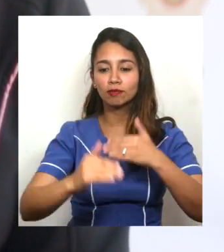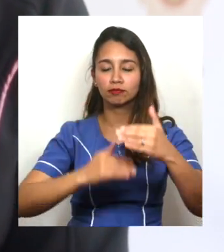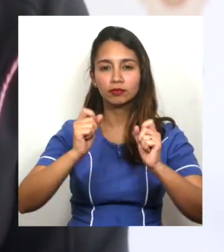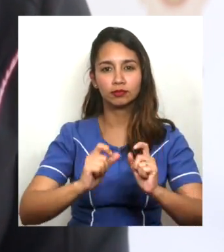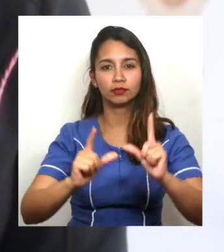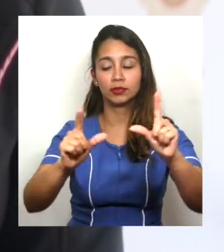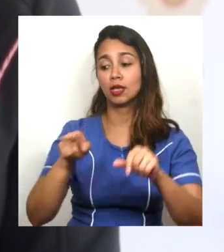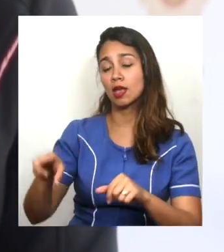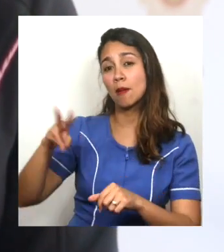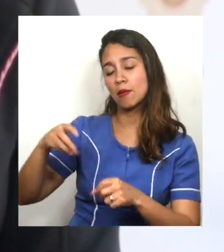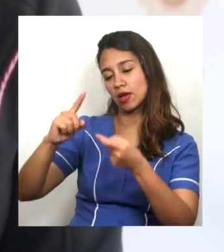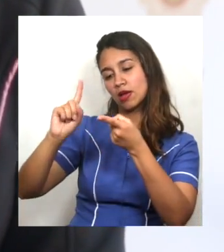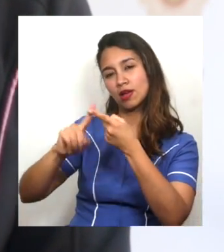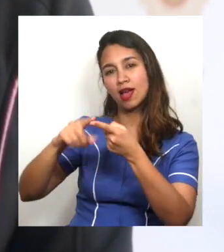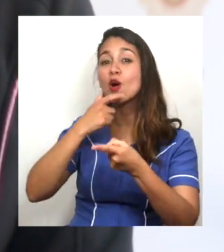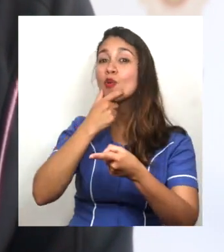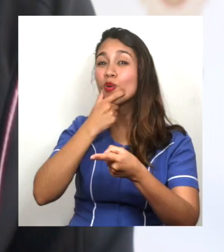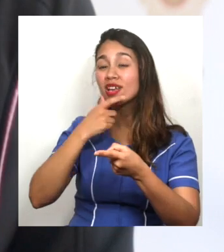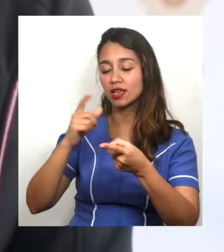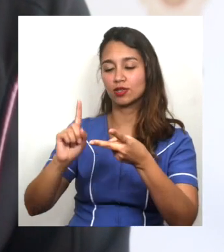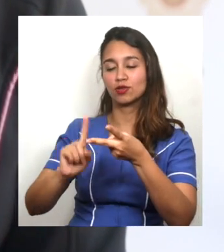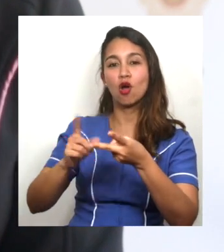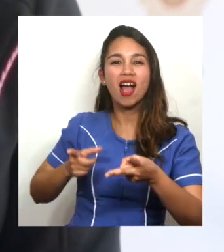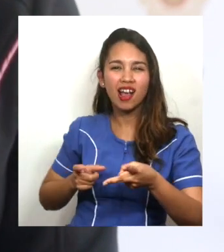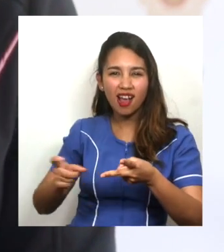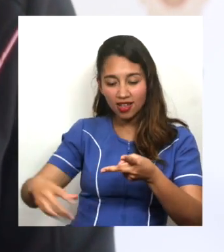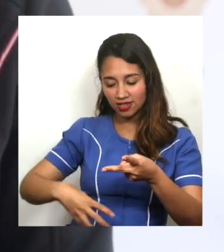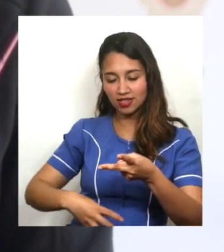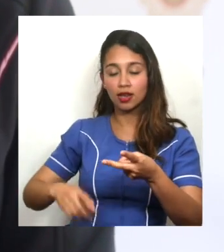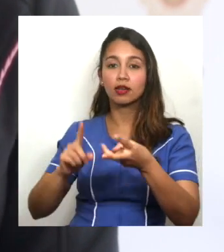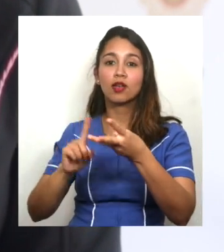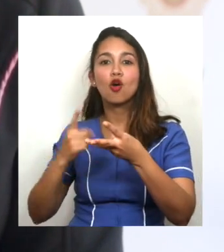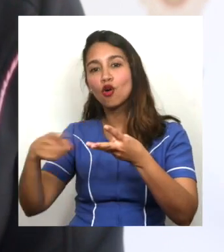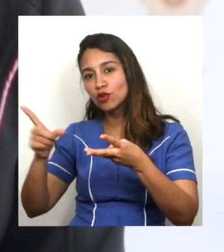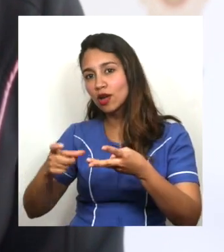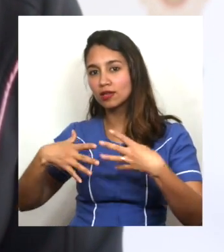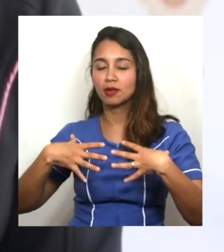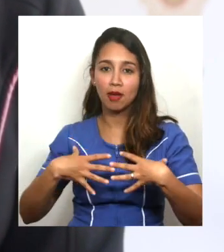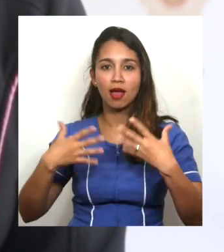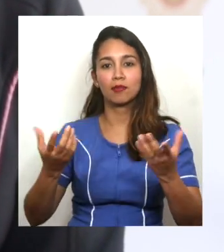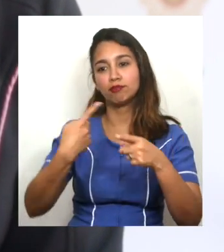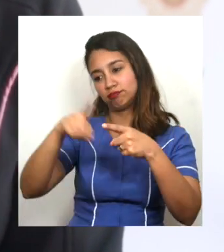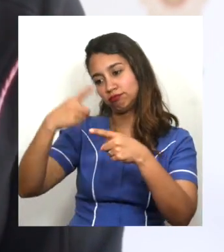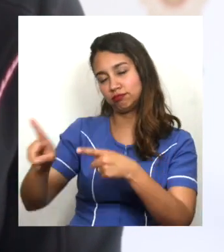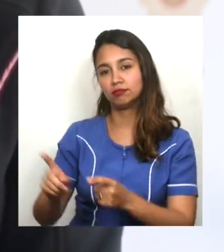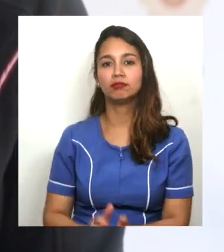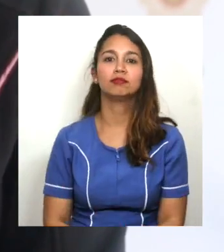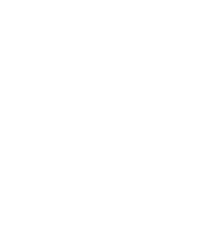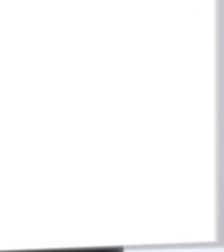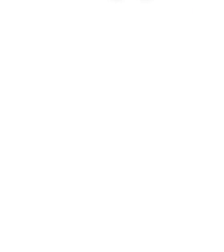desarrollo psicomotor. Y en el caso de la madre, previene la osteoporosis, el cáncer de ovarios, cáncer de mamas, entre otros.